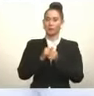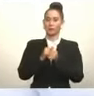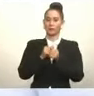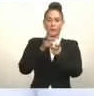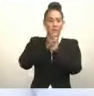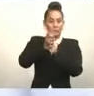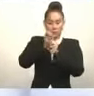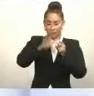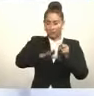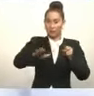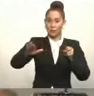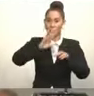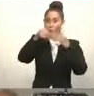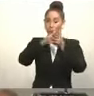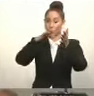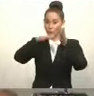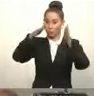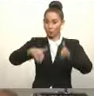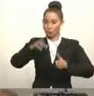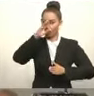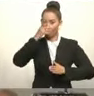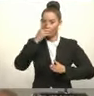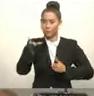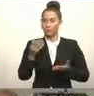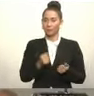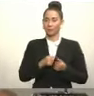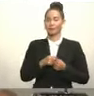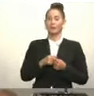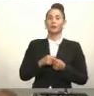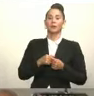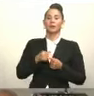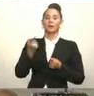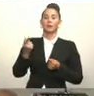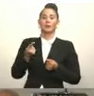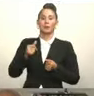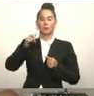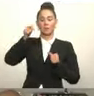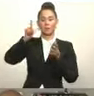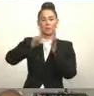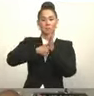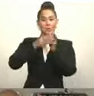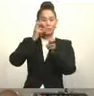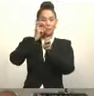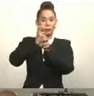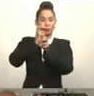todos los estudiantes de la República Dominicana, que por décadas la íbamos a recordar.